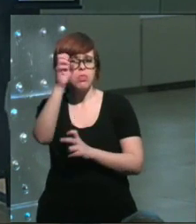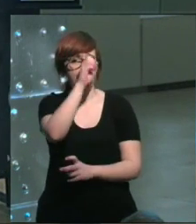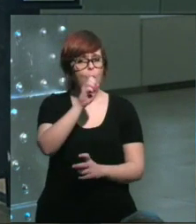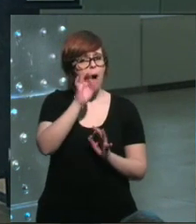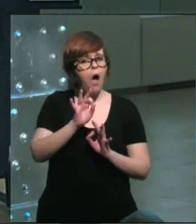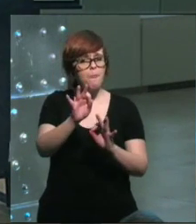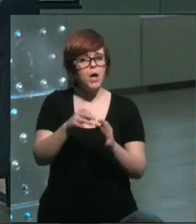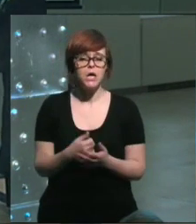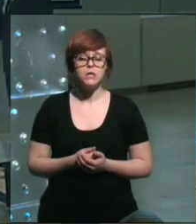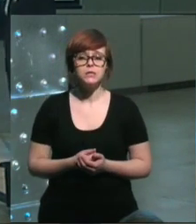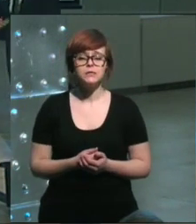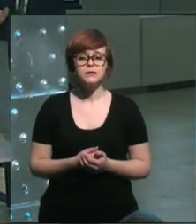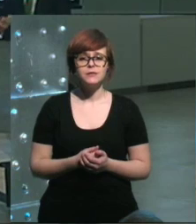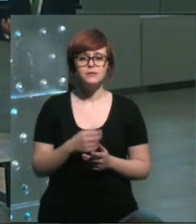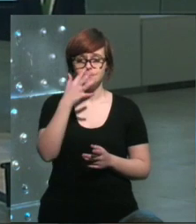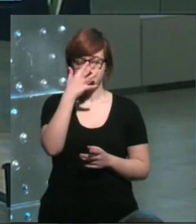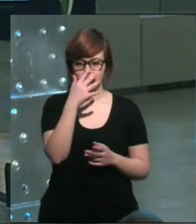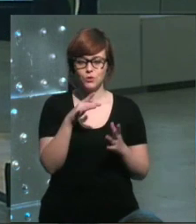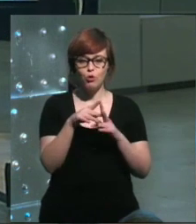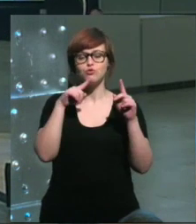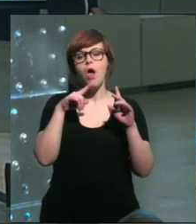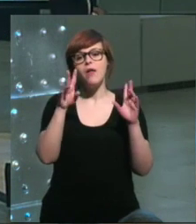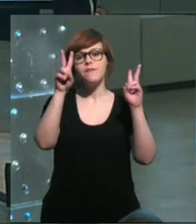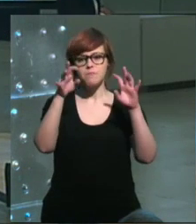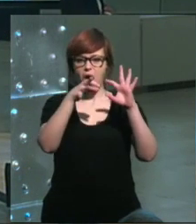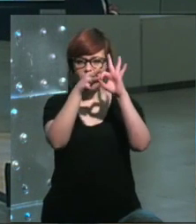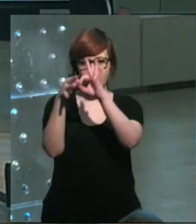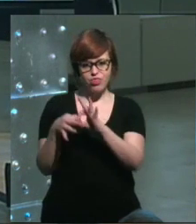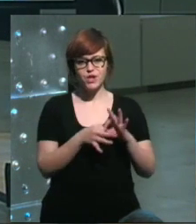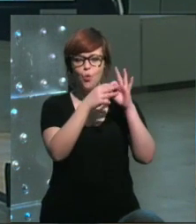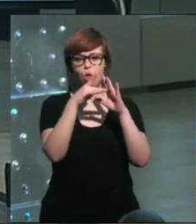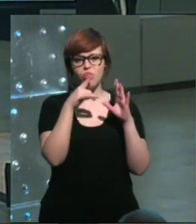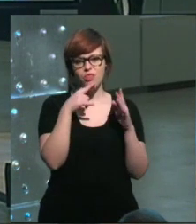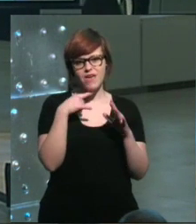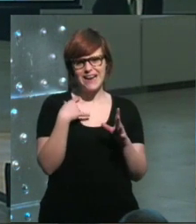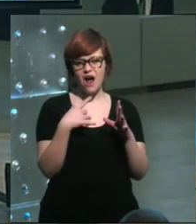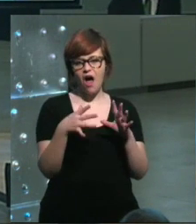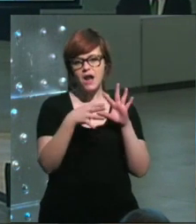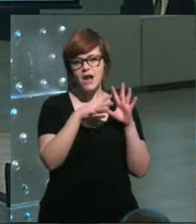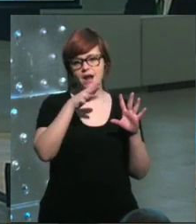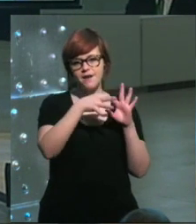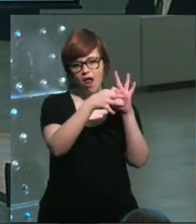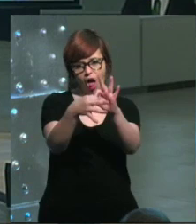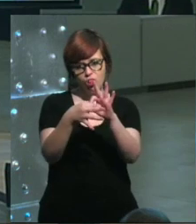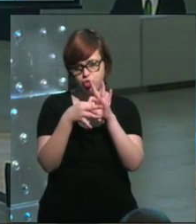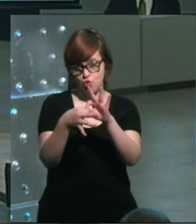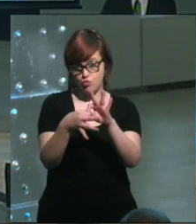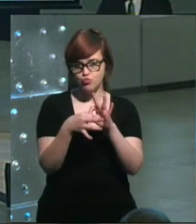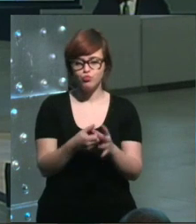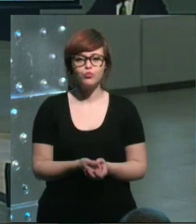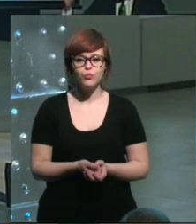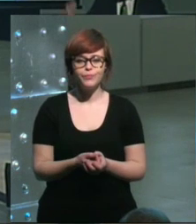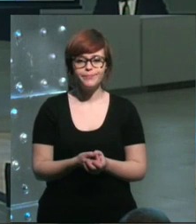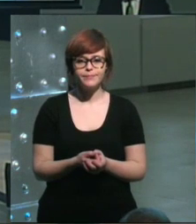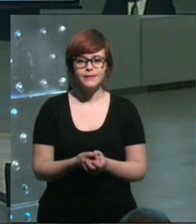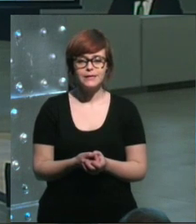Grupos y los círculos o los grupos de afinidad. Fue una herramienta muy, muy poderosa. Al fin y al cabo,